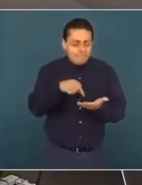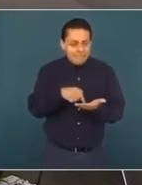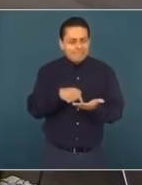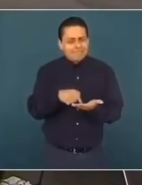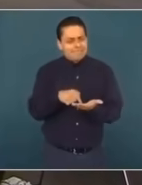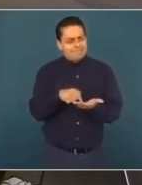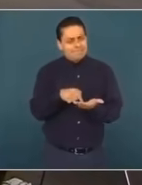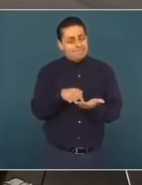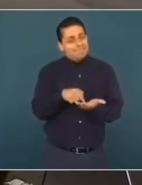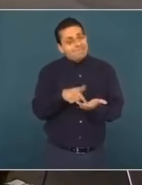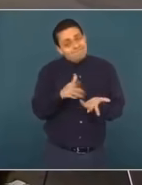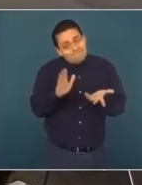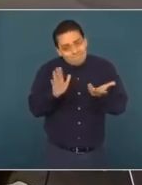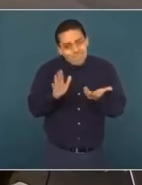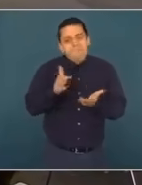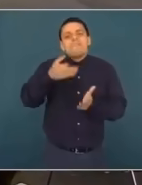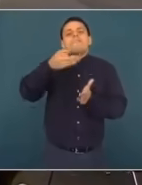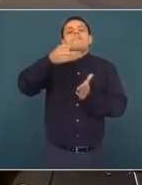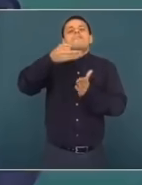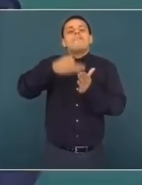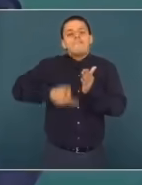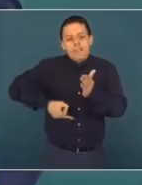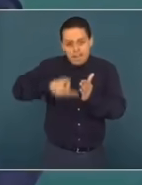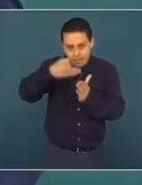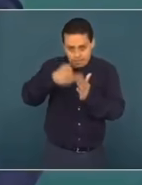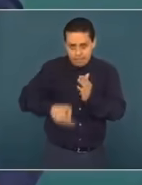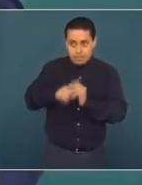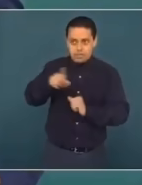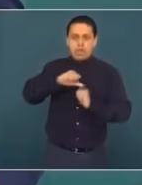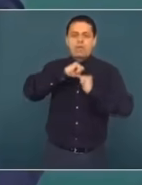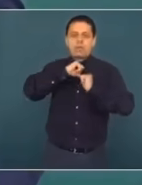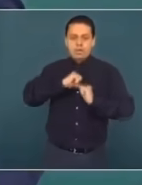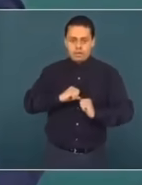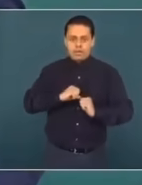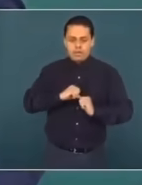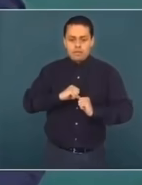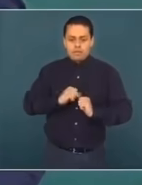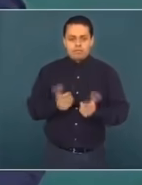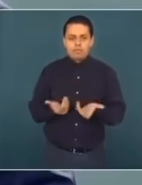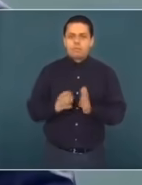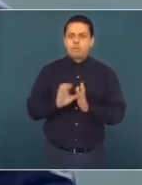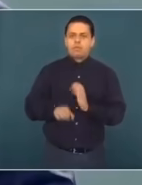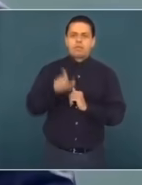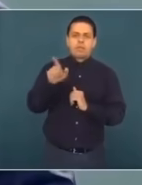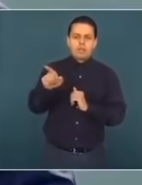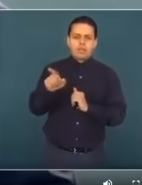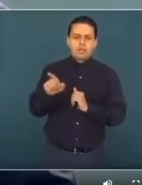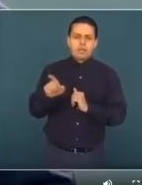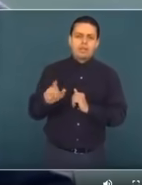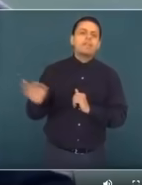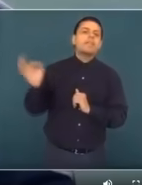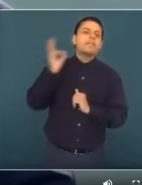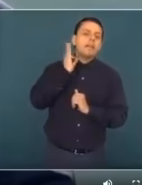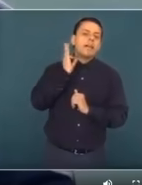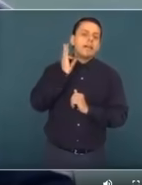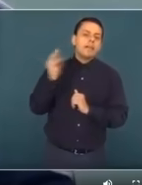Falta que la autoridad, en este caso la fiscalía,